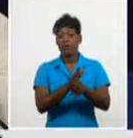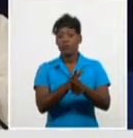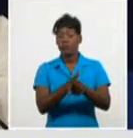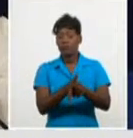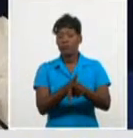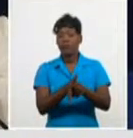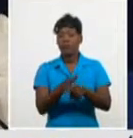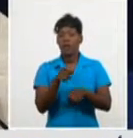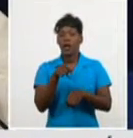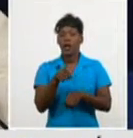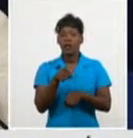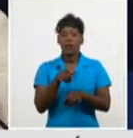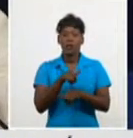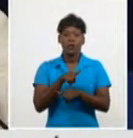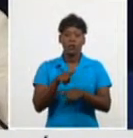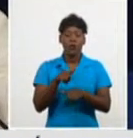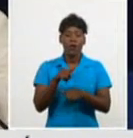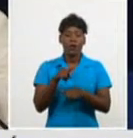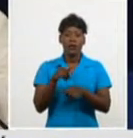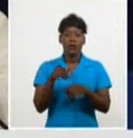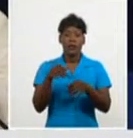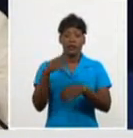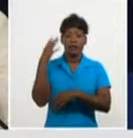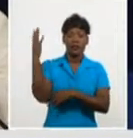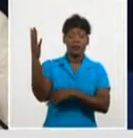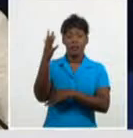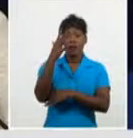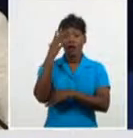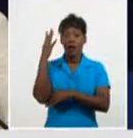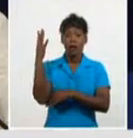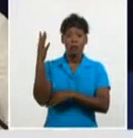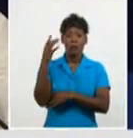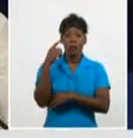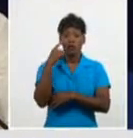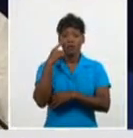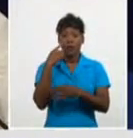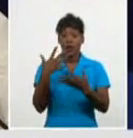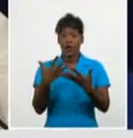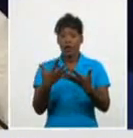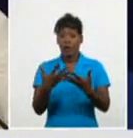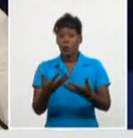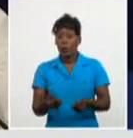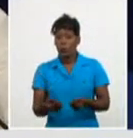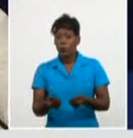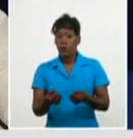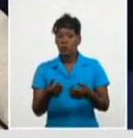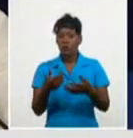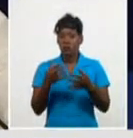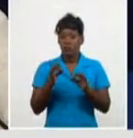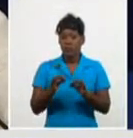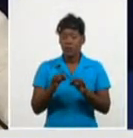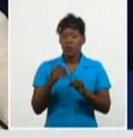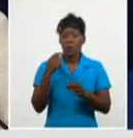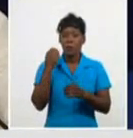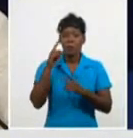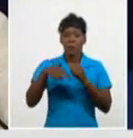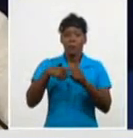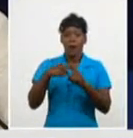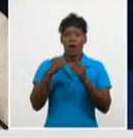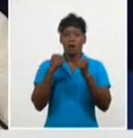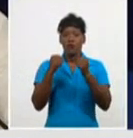más la temperatura, la humedad relativa que la temperatura. Eso, reitero,